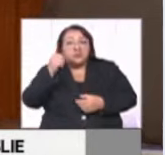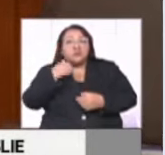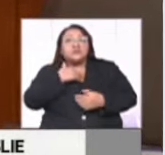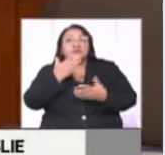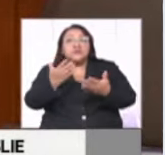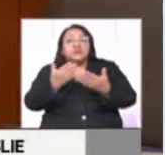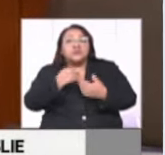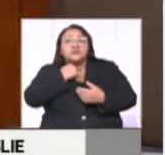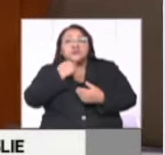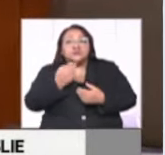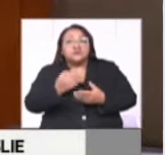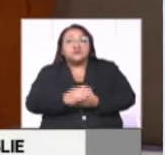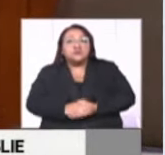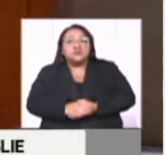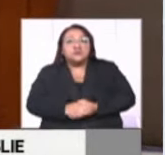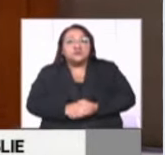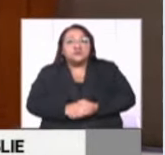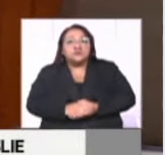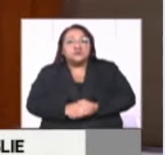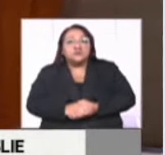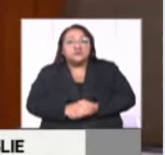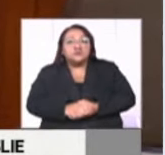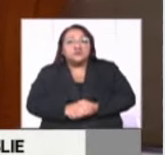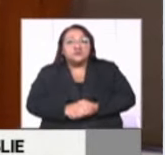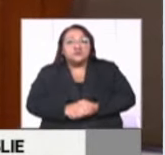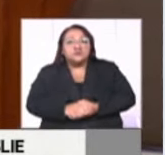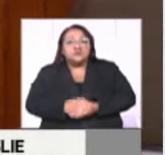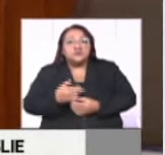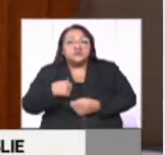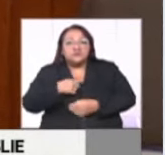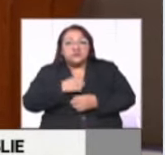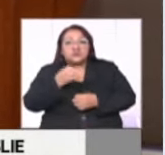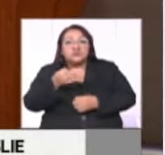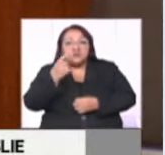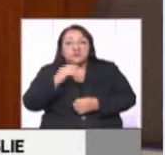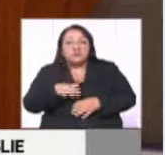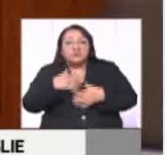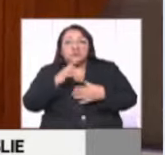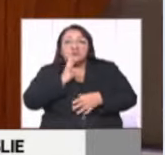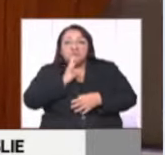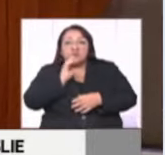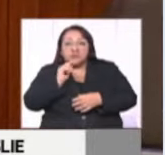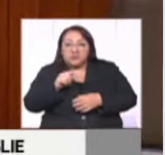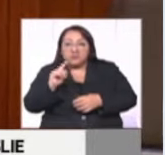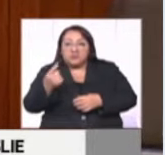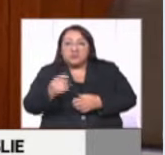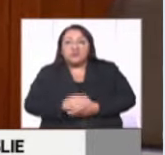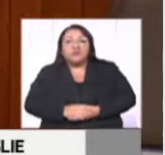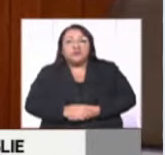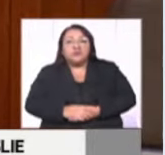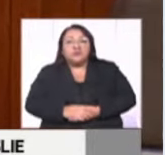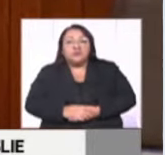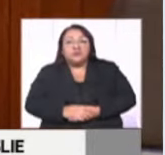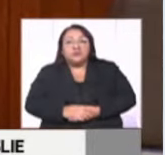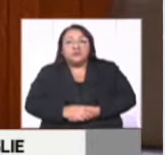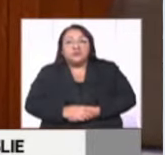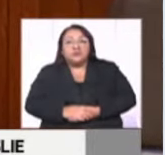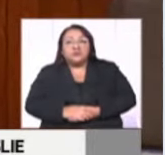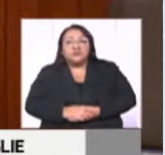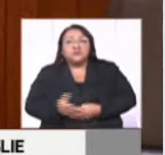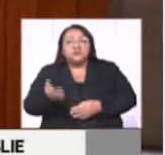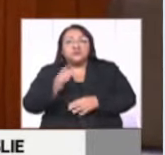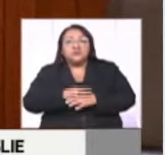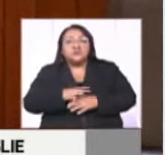voz de nuestra hermosa región para poder hablar primeramente sobre